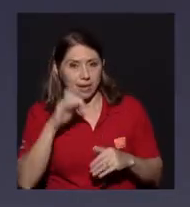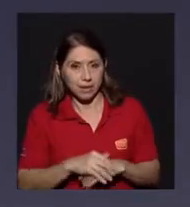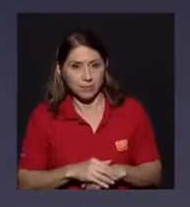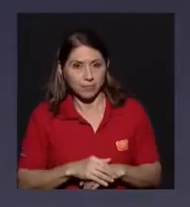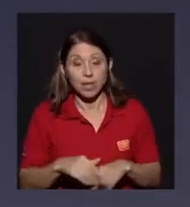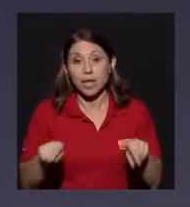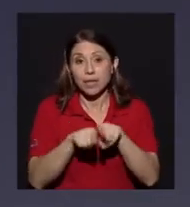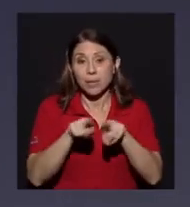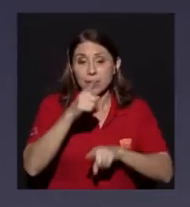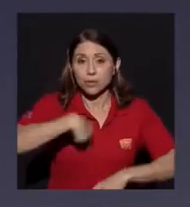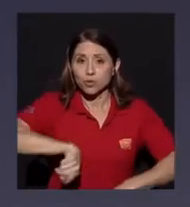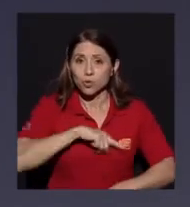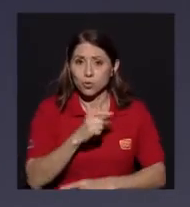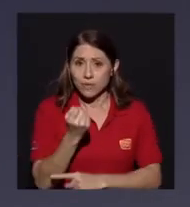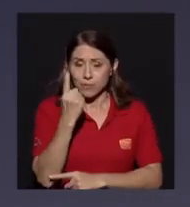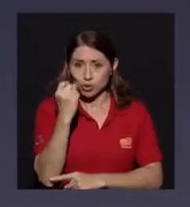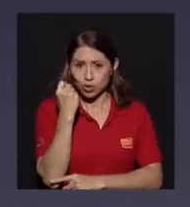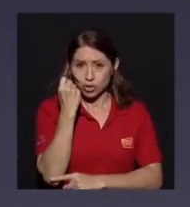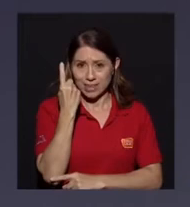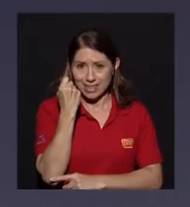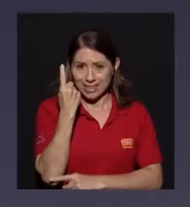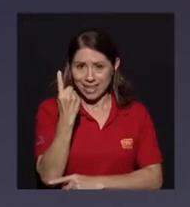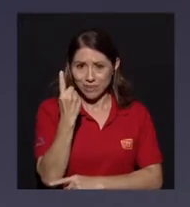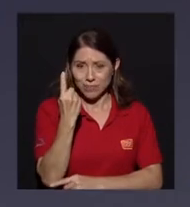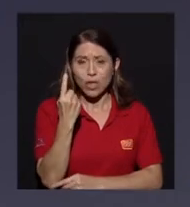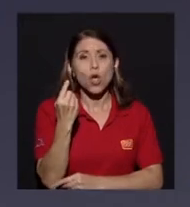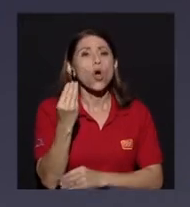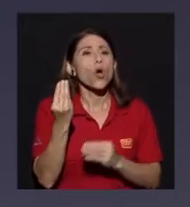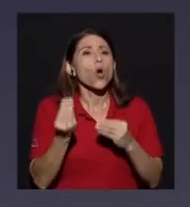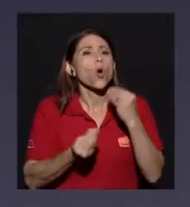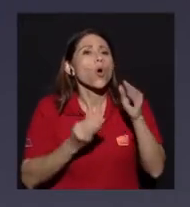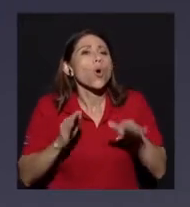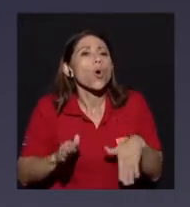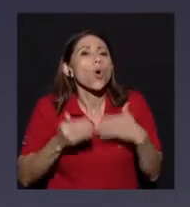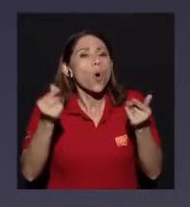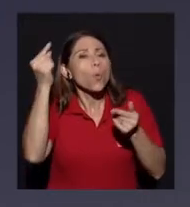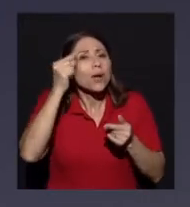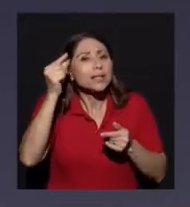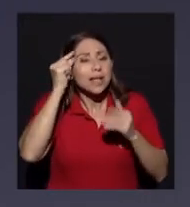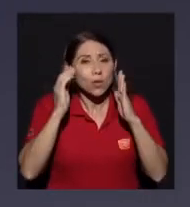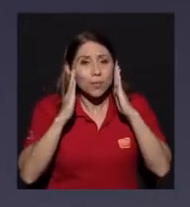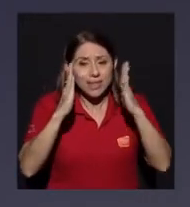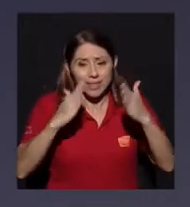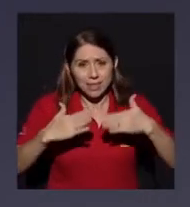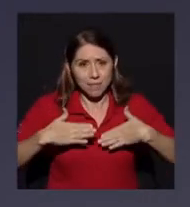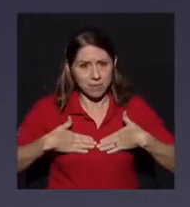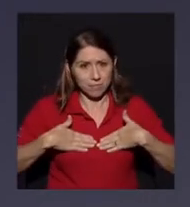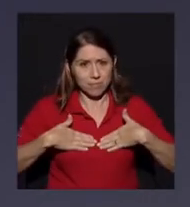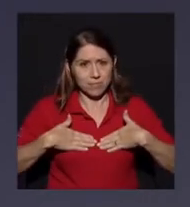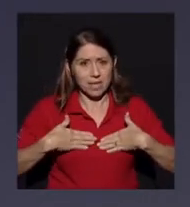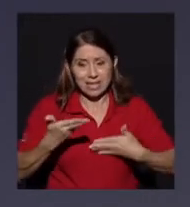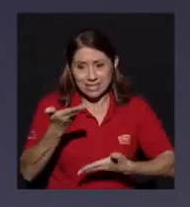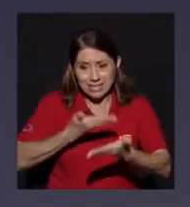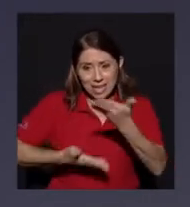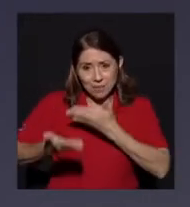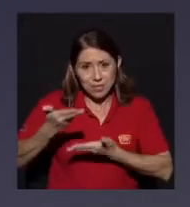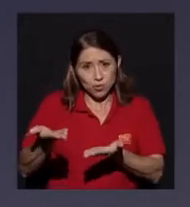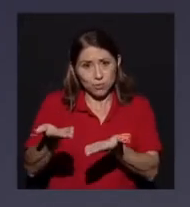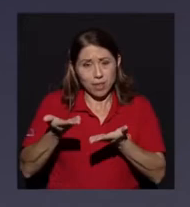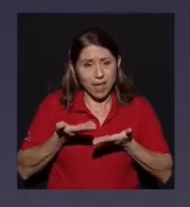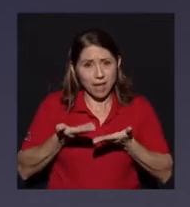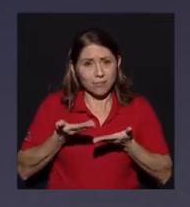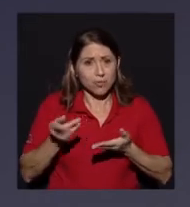de que lo que pasa es que como el estado me atiende a mí y que a servicios me brindan no debería nunca pasar porque